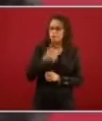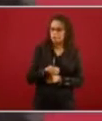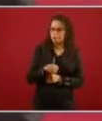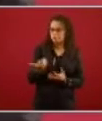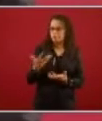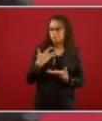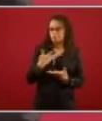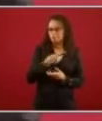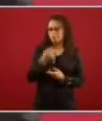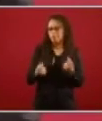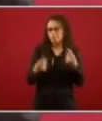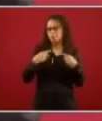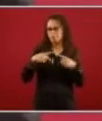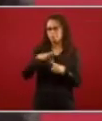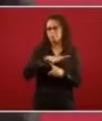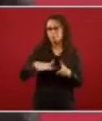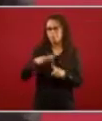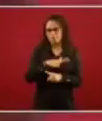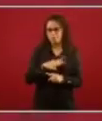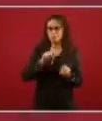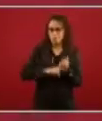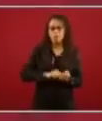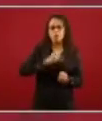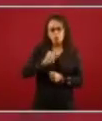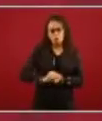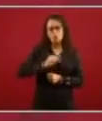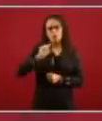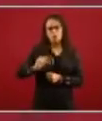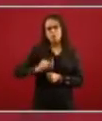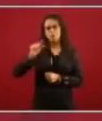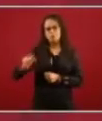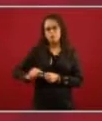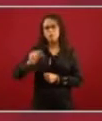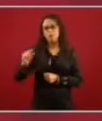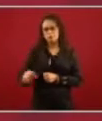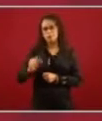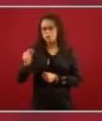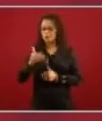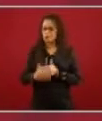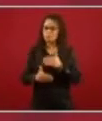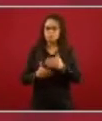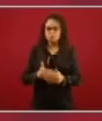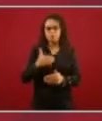Y poco a poco, ¿no?, van quedando